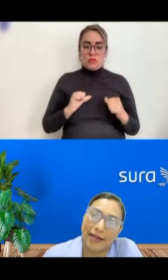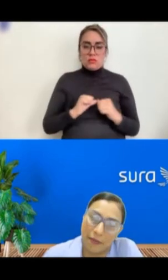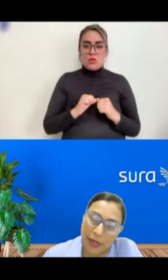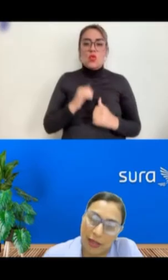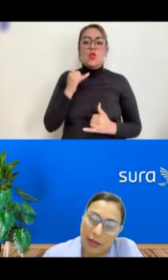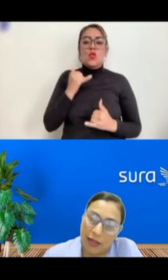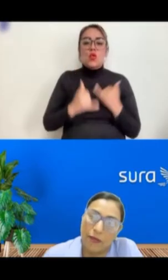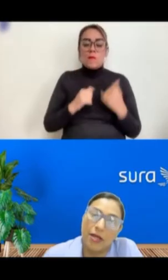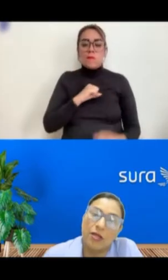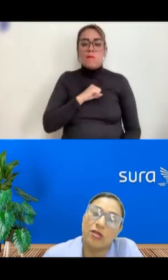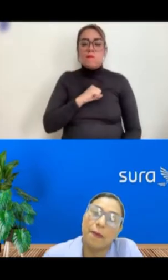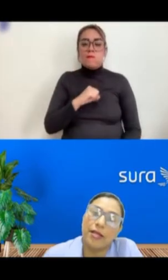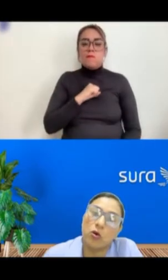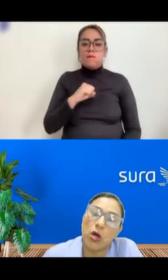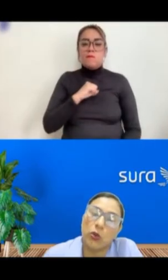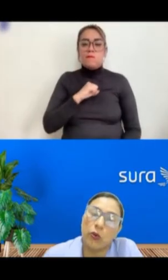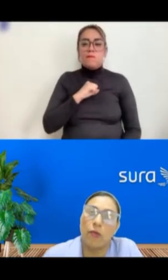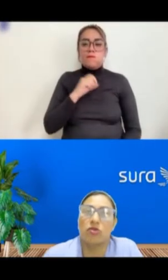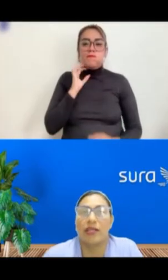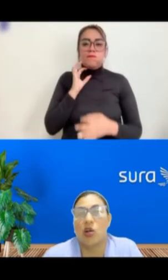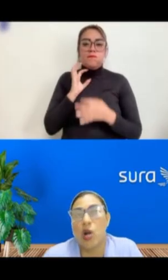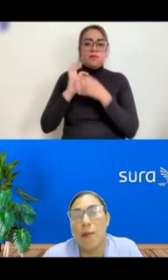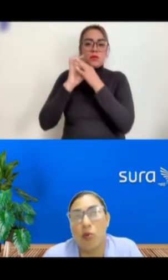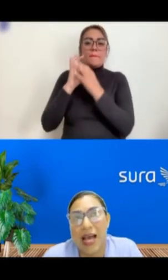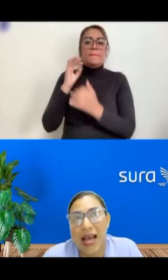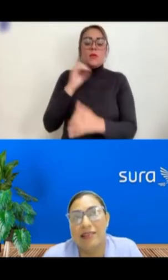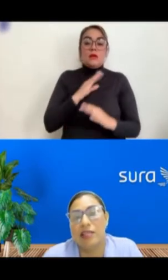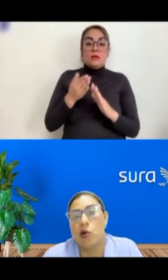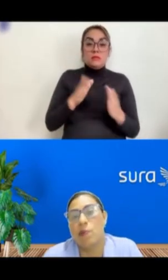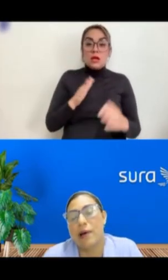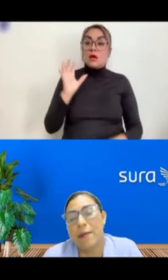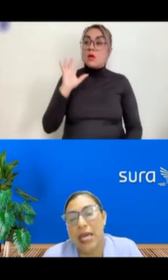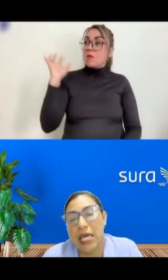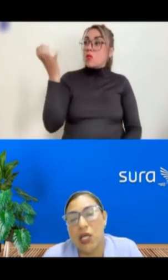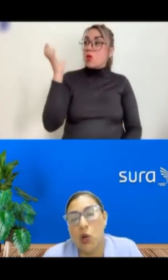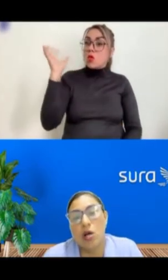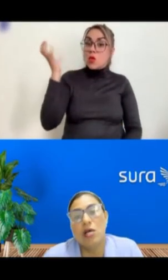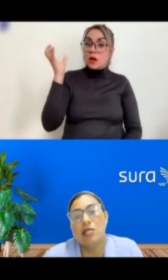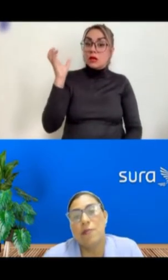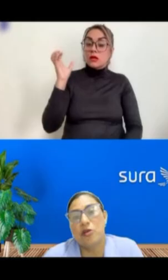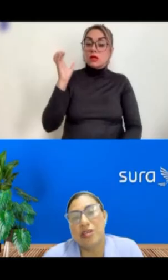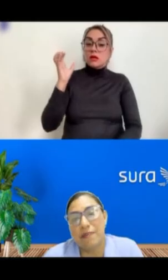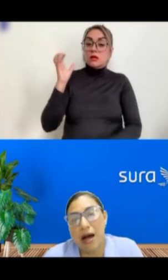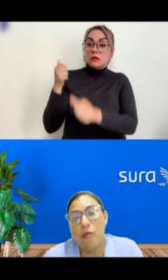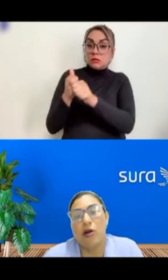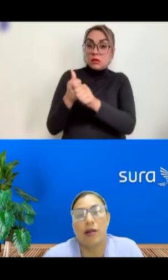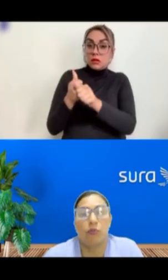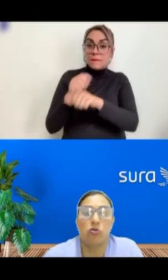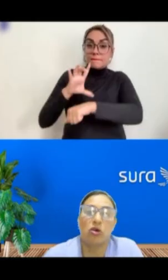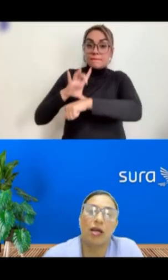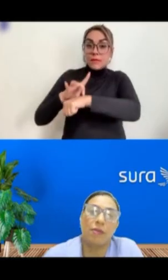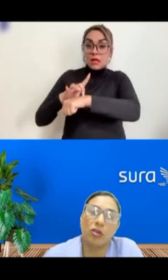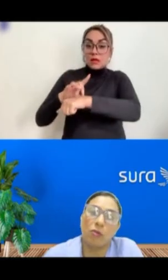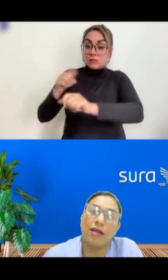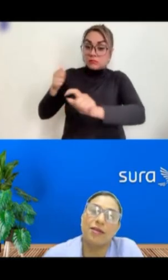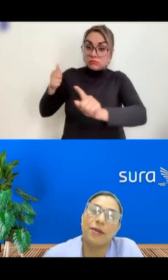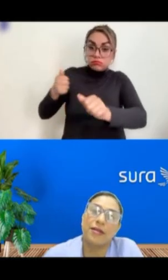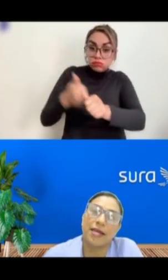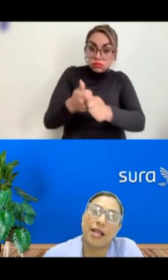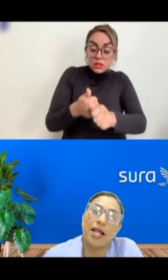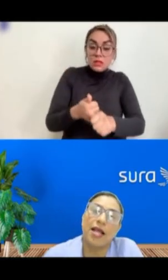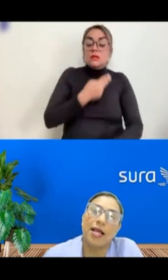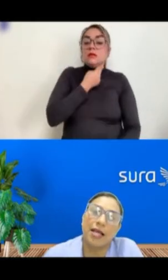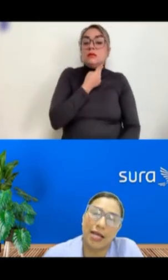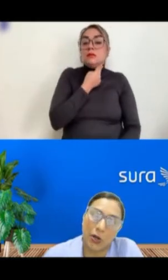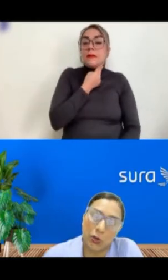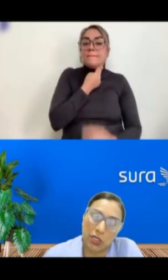pulso que se pierde. Entonces, por eso cuando vemos que llegó la ambulancia, llegó el paramédico, siempre observamos que el pulso que él va a tomar